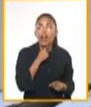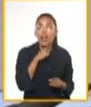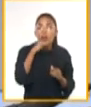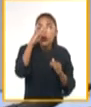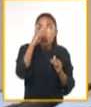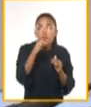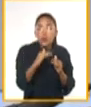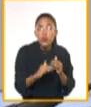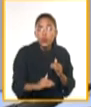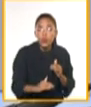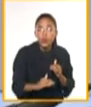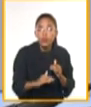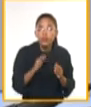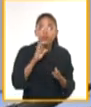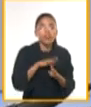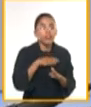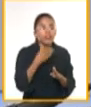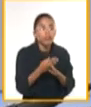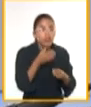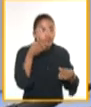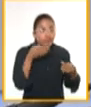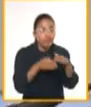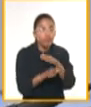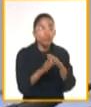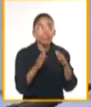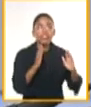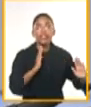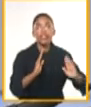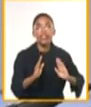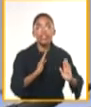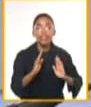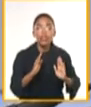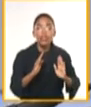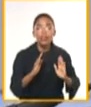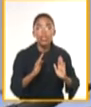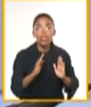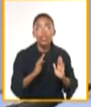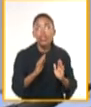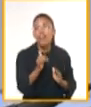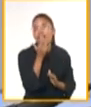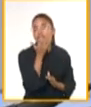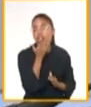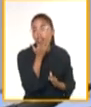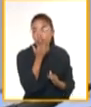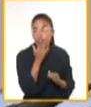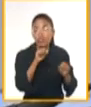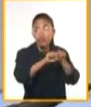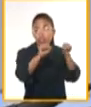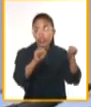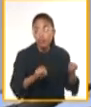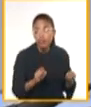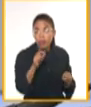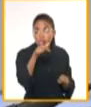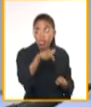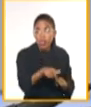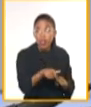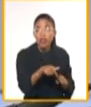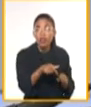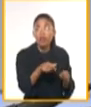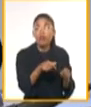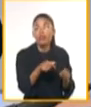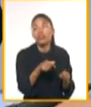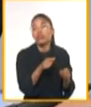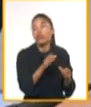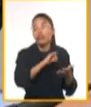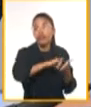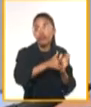pero entonces entramos en la etapa de inestabilidad del sistema. ¿Y qué pasa en ese momento? Al abrir las protecciones de respaldo,